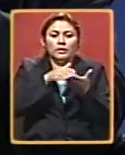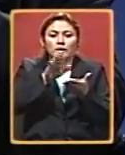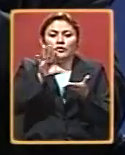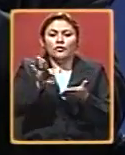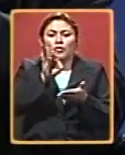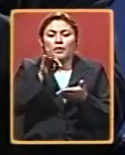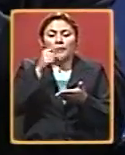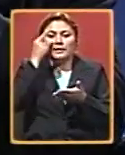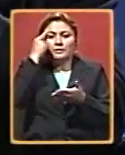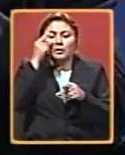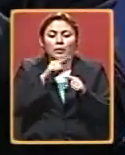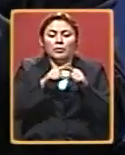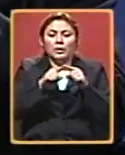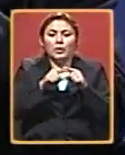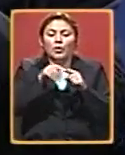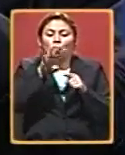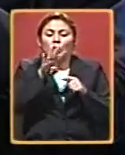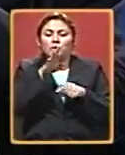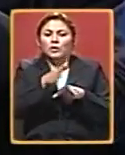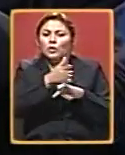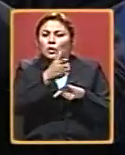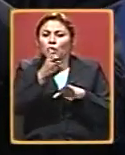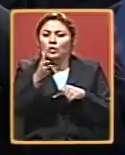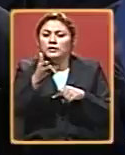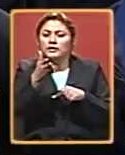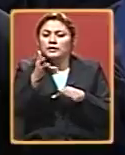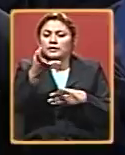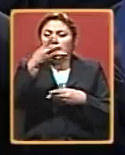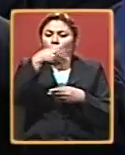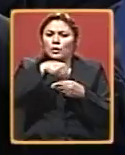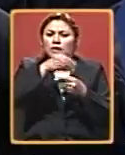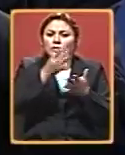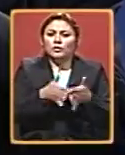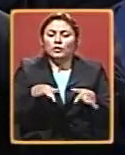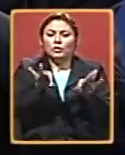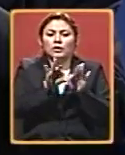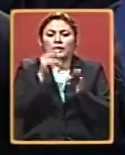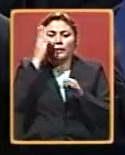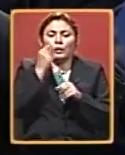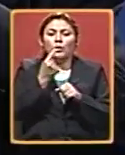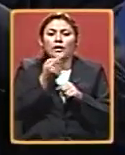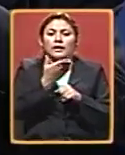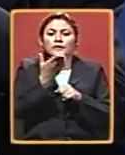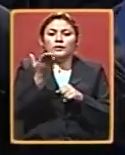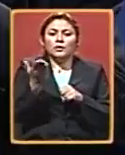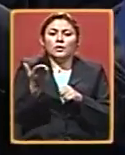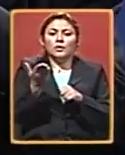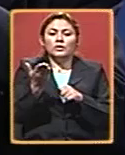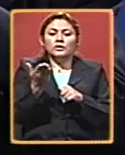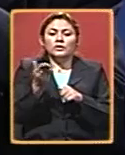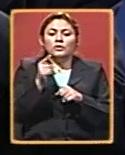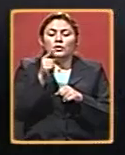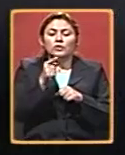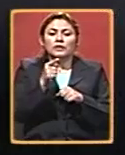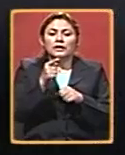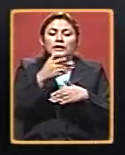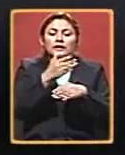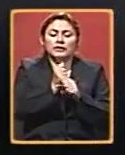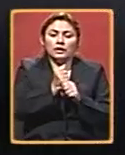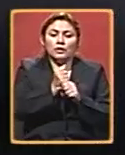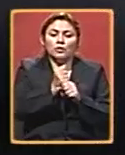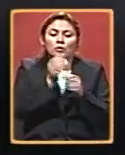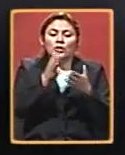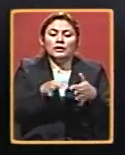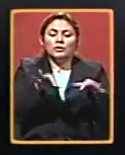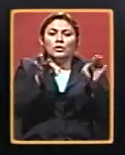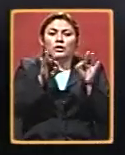pero eso de que las 4 cosas se involucren es importantísimo, porque una de las cosas que ustedes no hicieron y que es muy importante